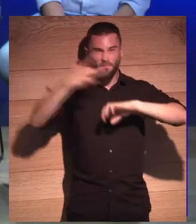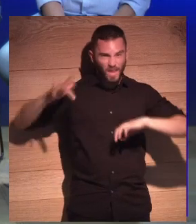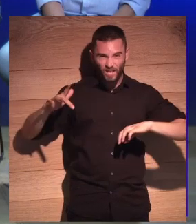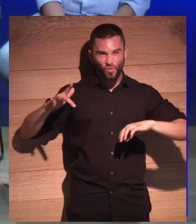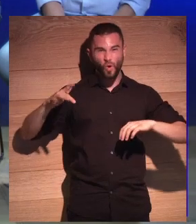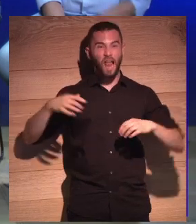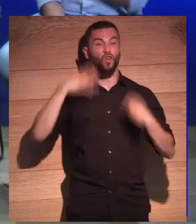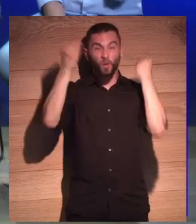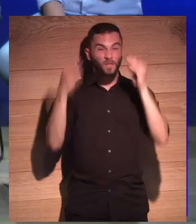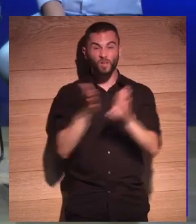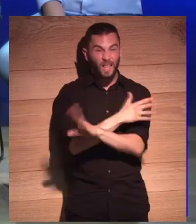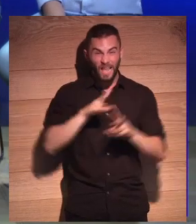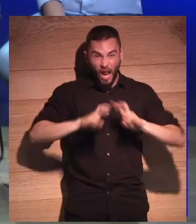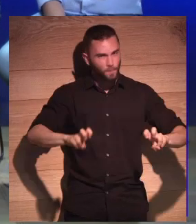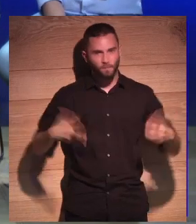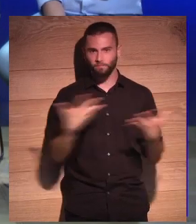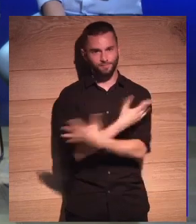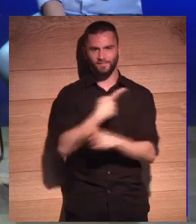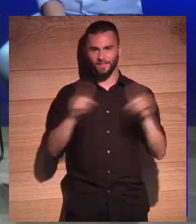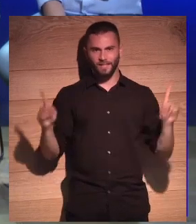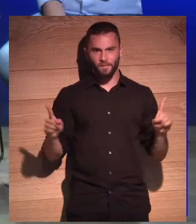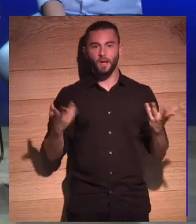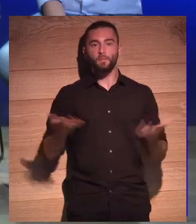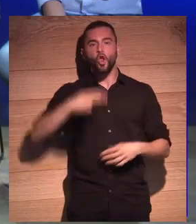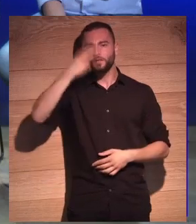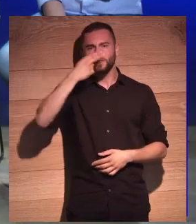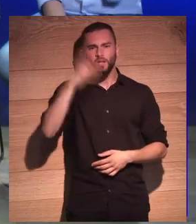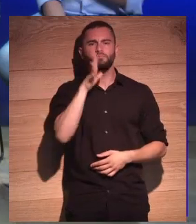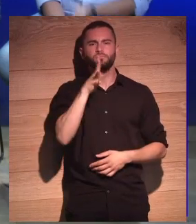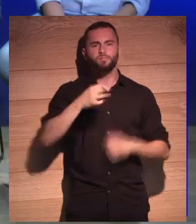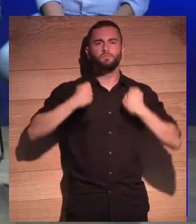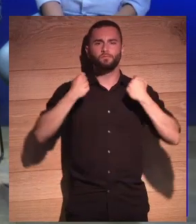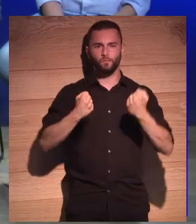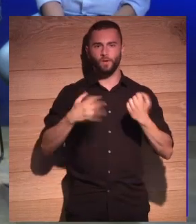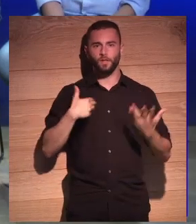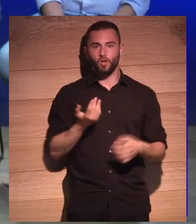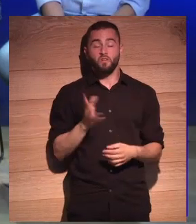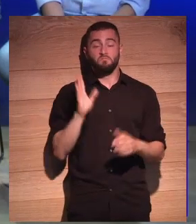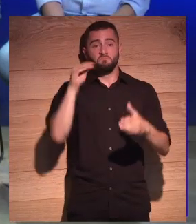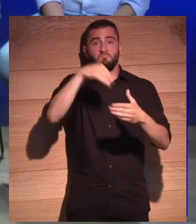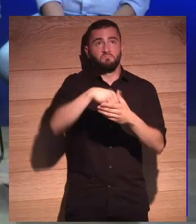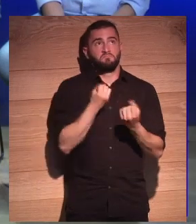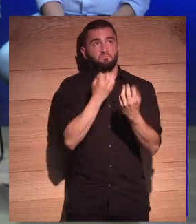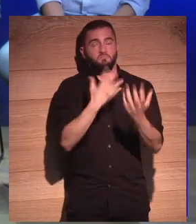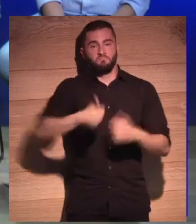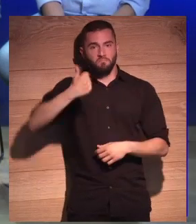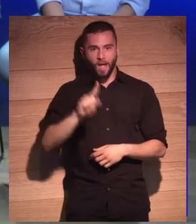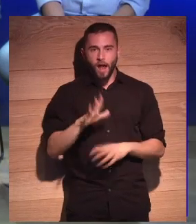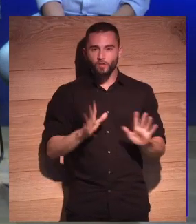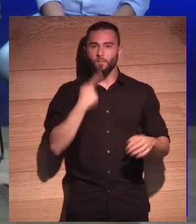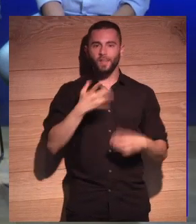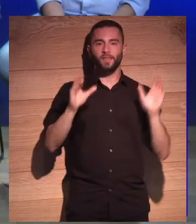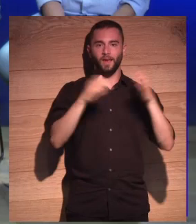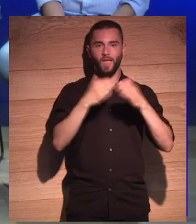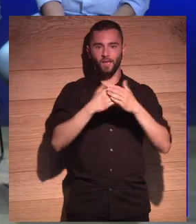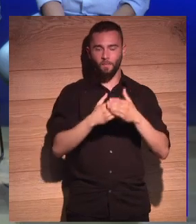pensó desde un principio y se proyectó. Y es extraordinariamente interesante. No voy a meterme mucho más con esto. Sí decir que los auténticos equipos de